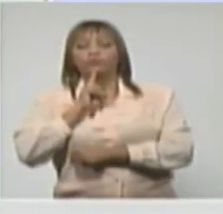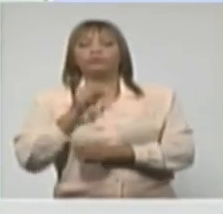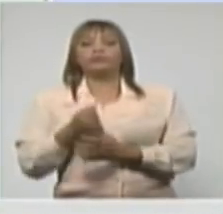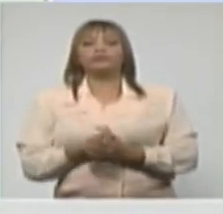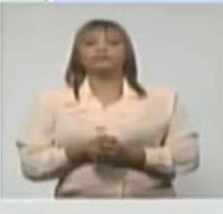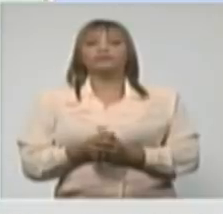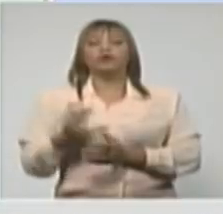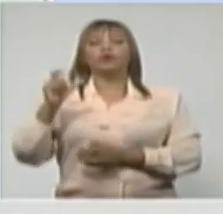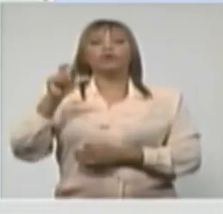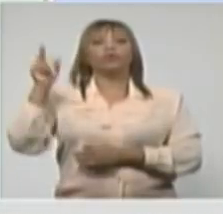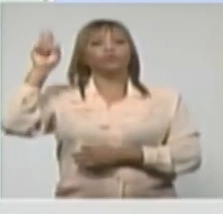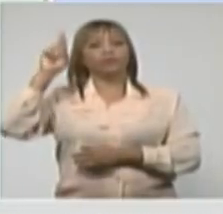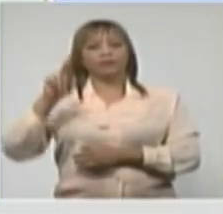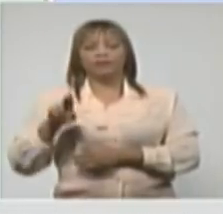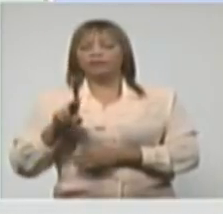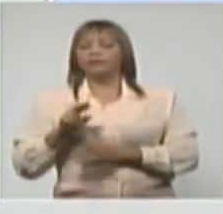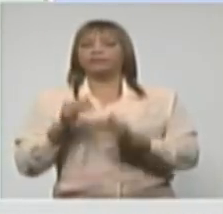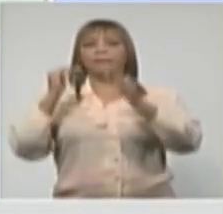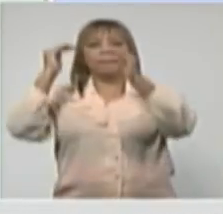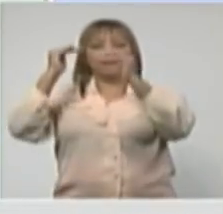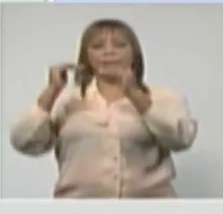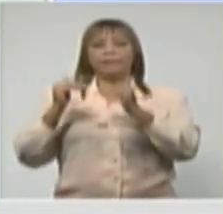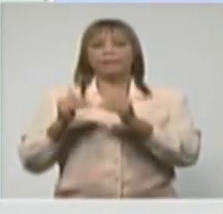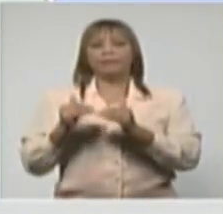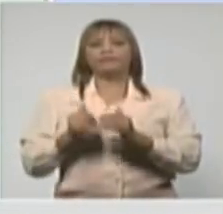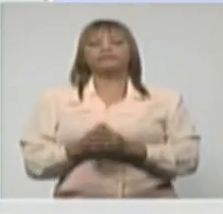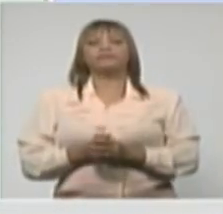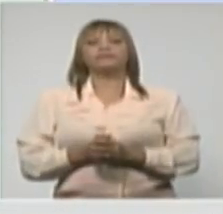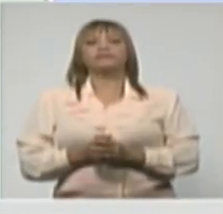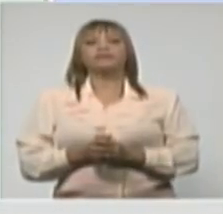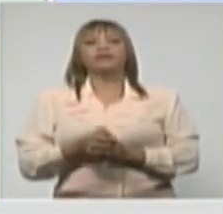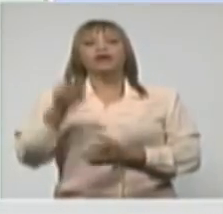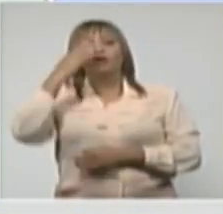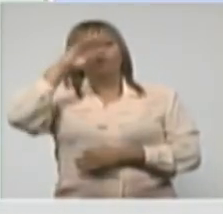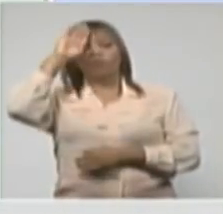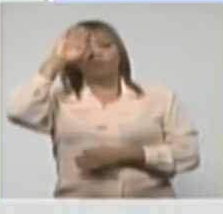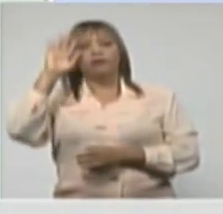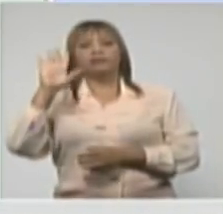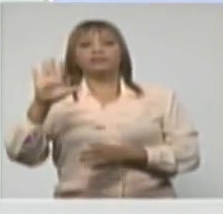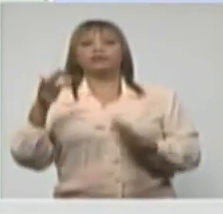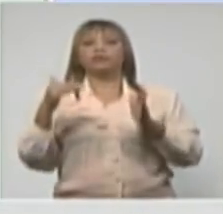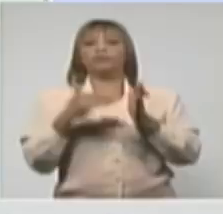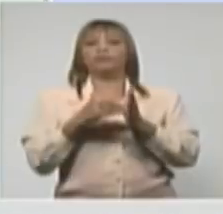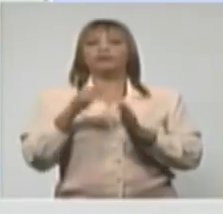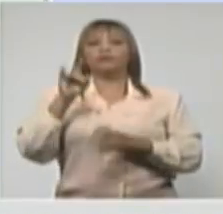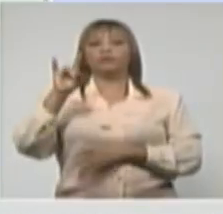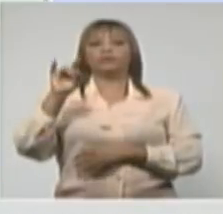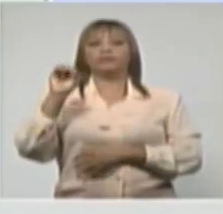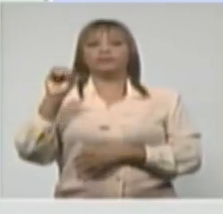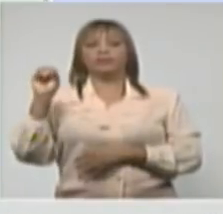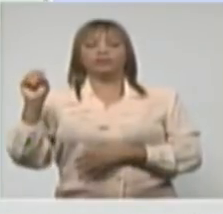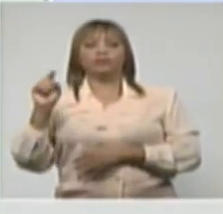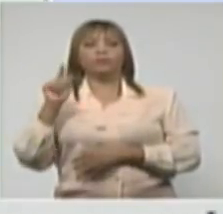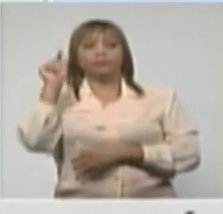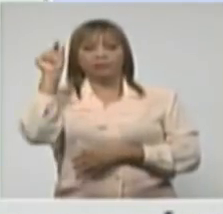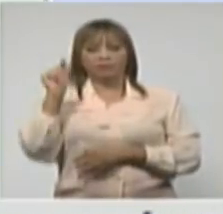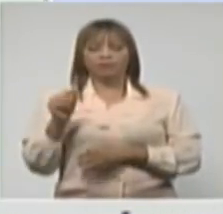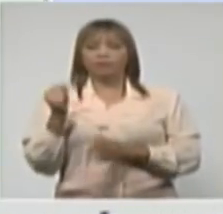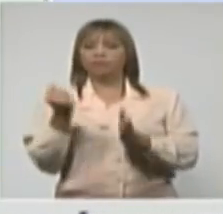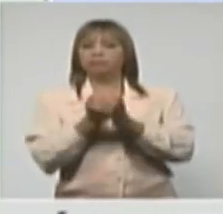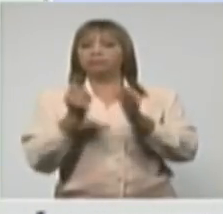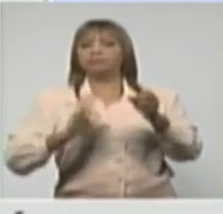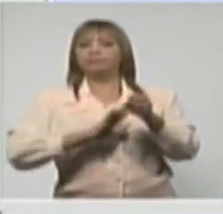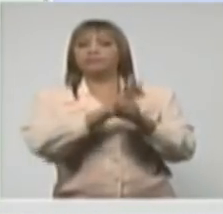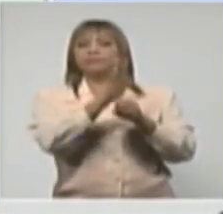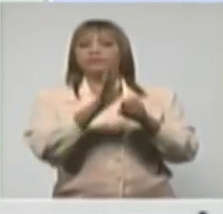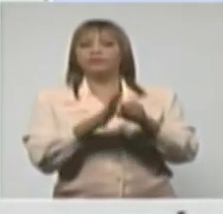número 15. Cuba, con los 5.917 personas que ha diagnosticado la enfermedad,